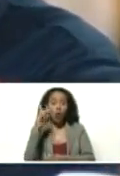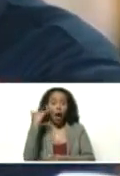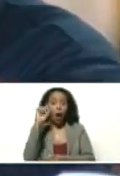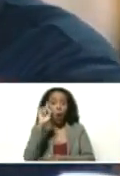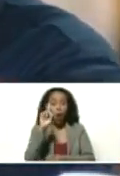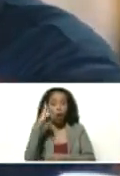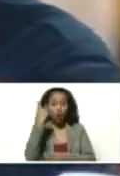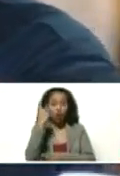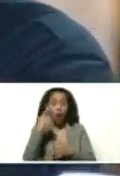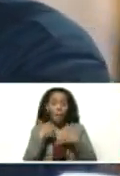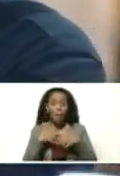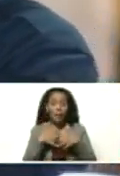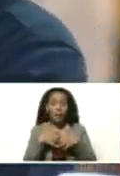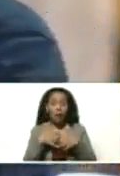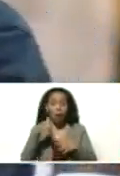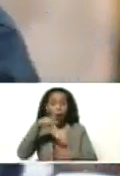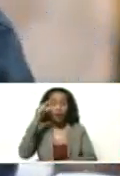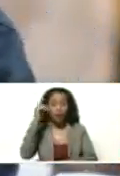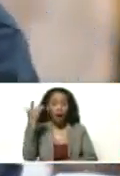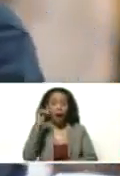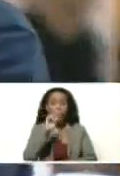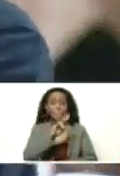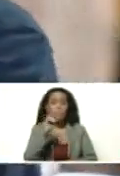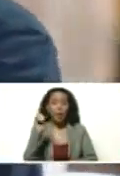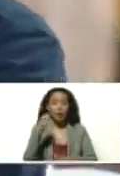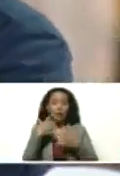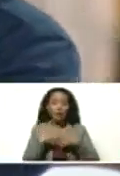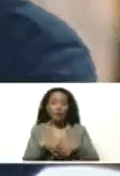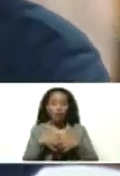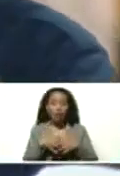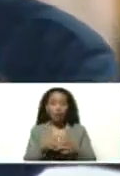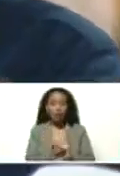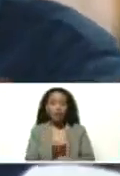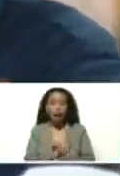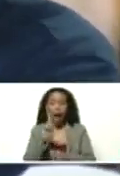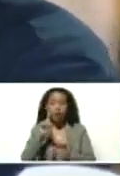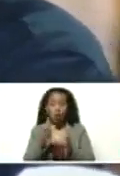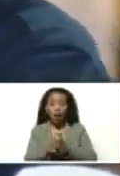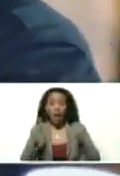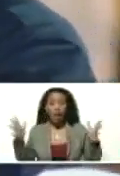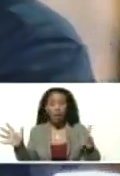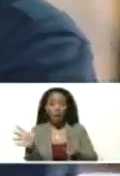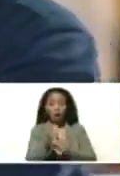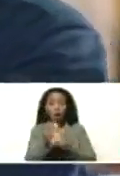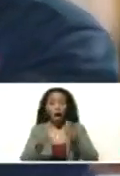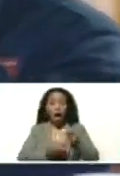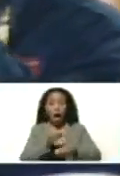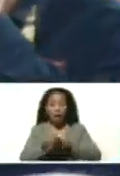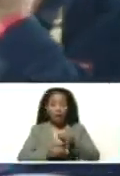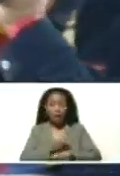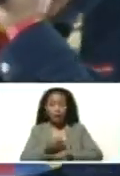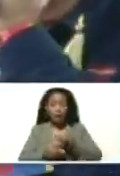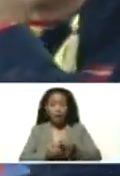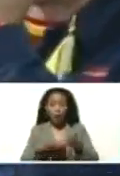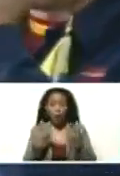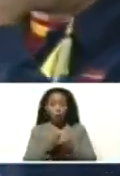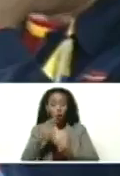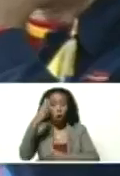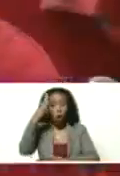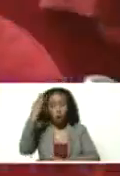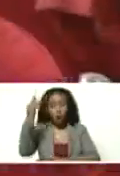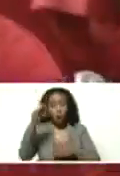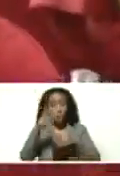Hoy en día aproximadamente tenemos más de 20. Eso es un gran logro que se ha hecho con los consejos productivos